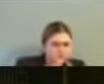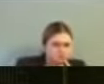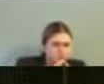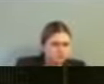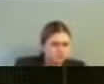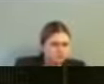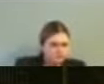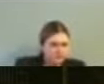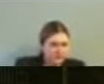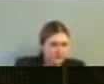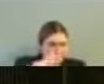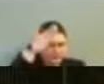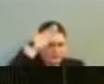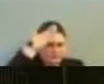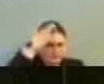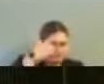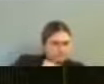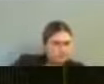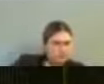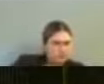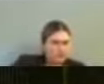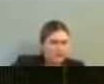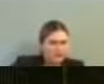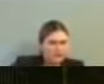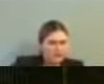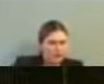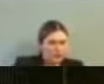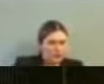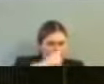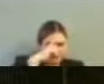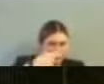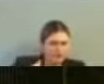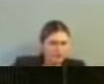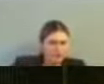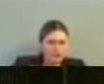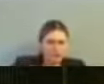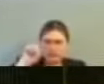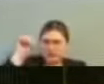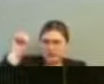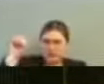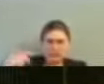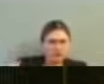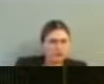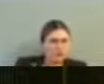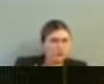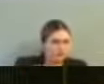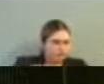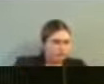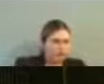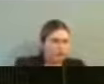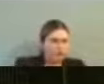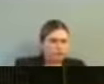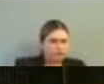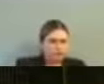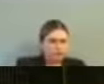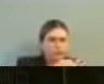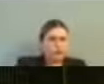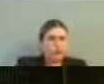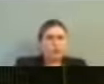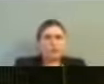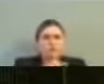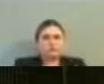la representación sindical, porque no solo, insisto, no solo se